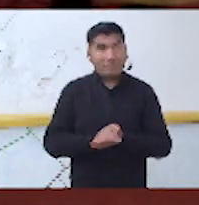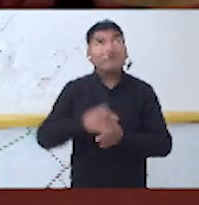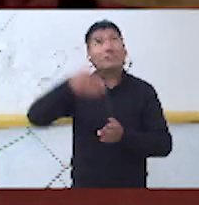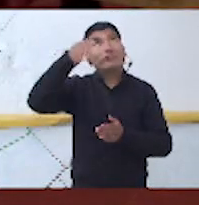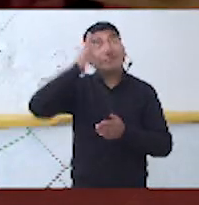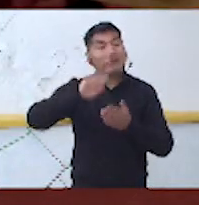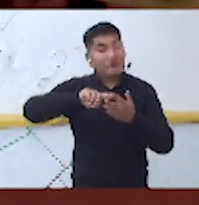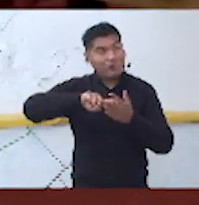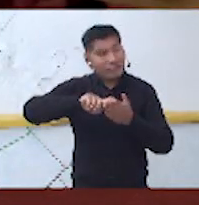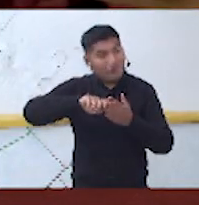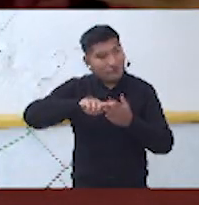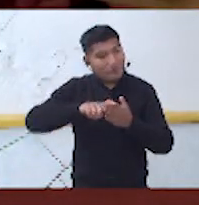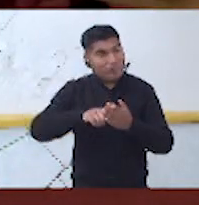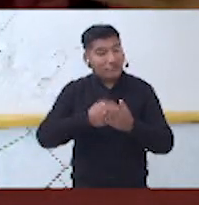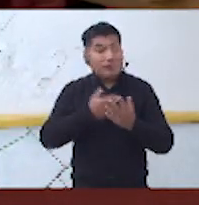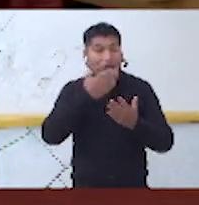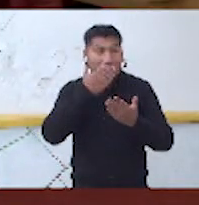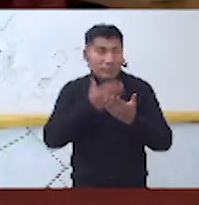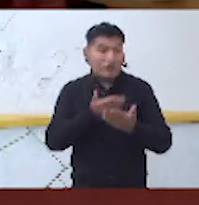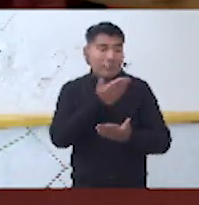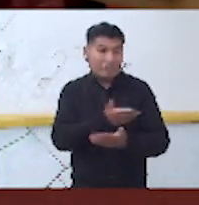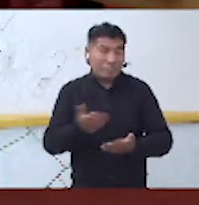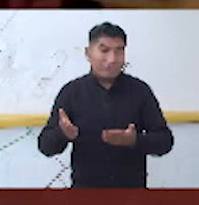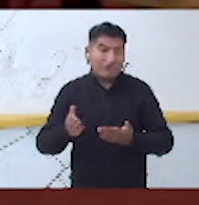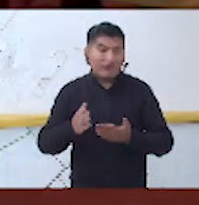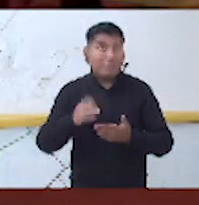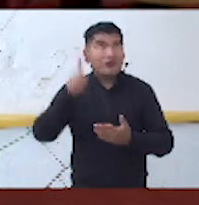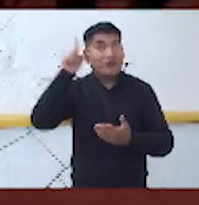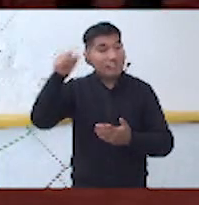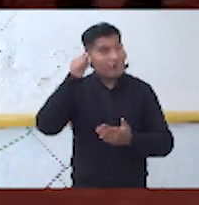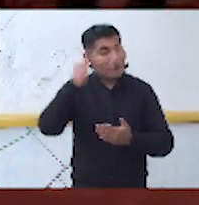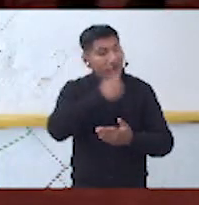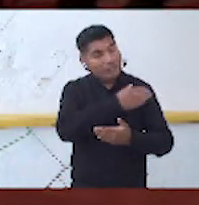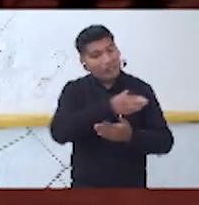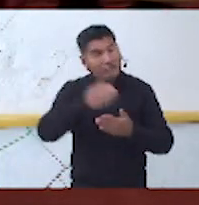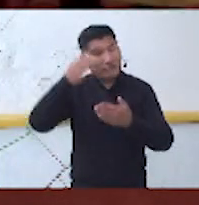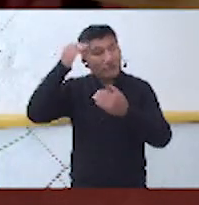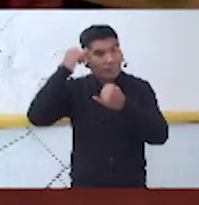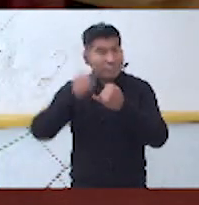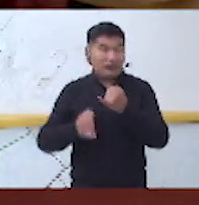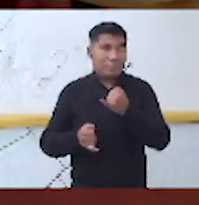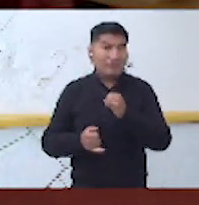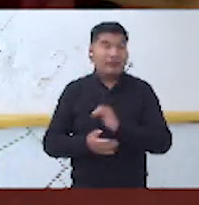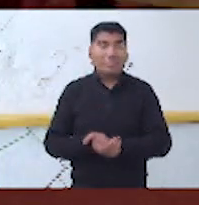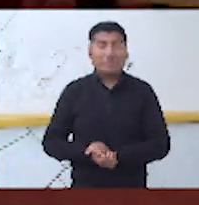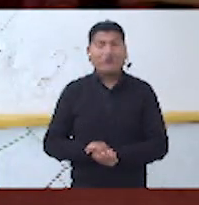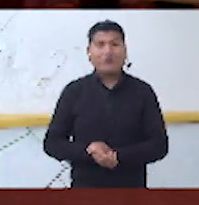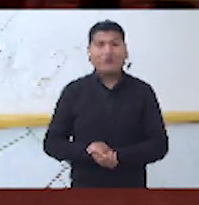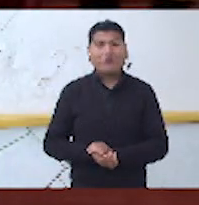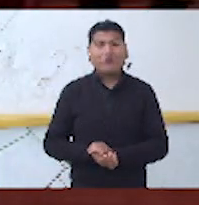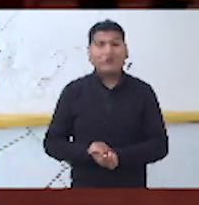que comenzó en ti la obra buena, él mismo la lleve a término.